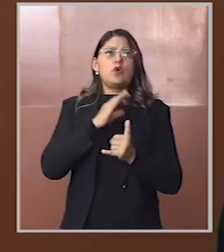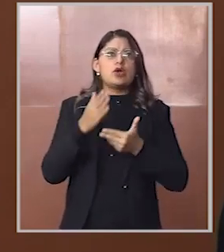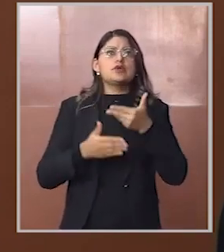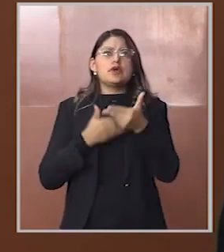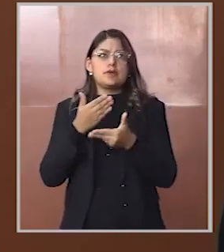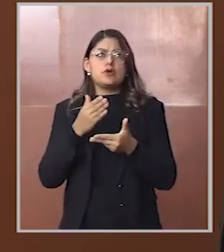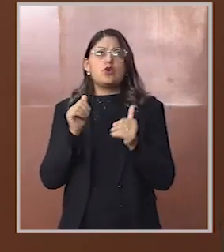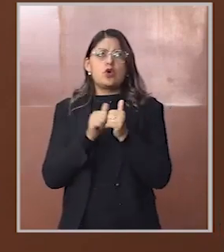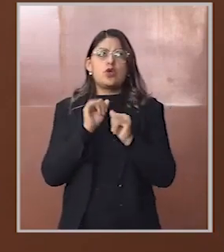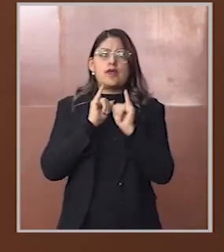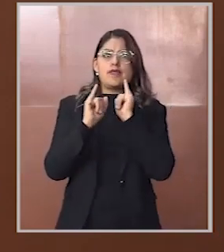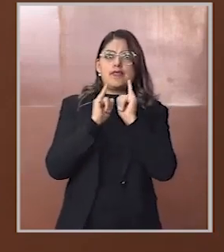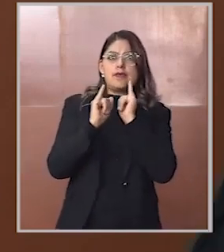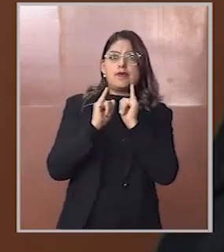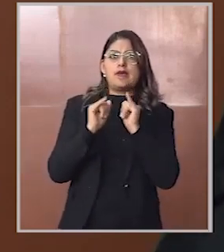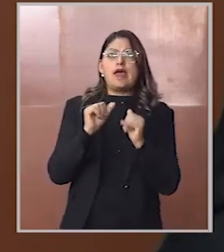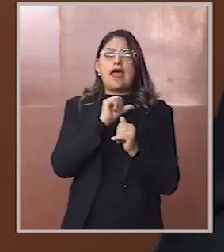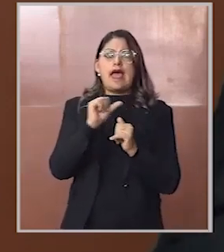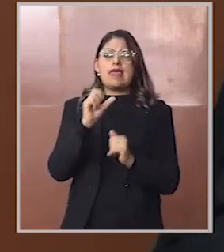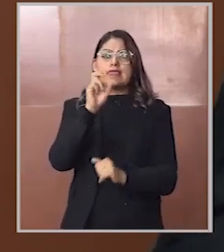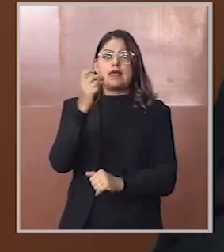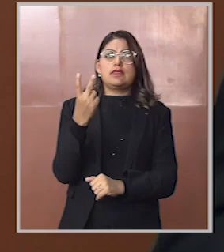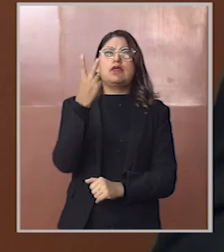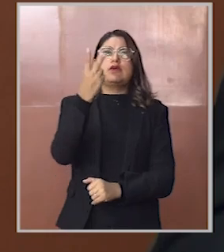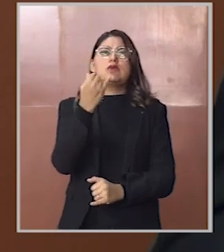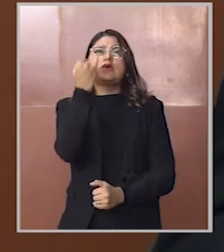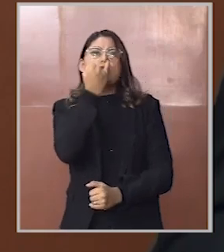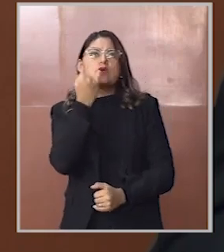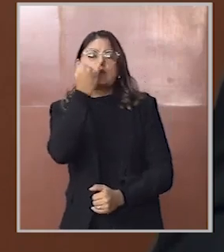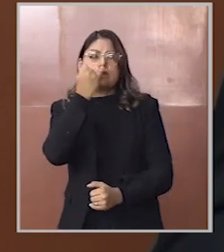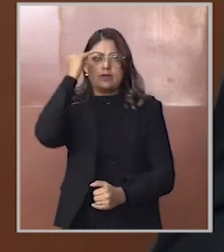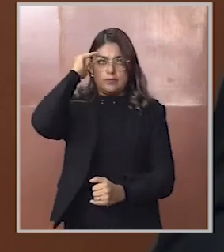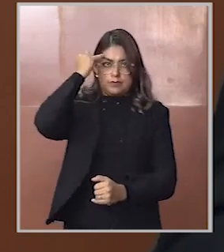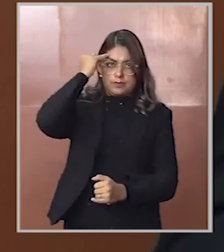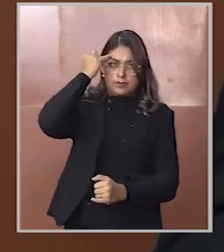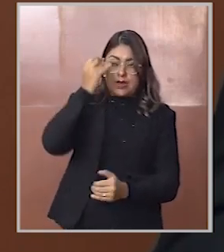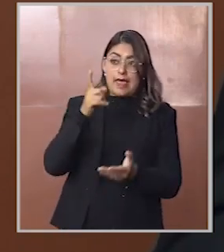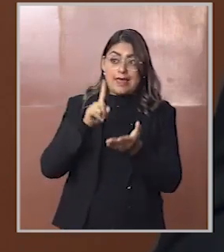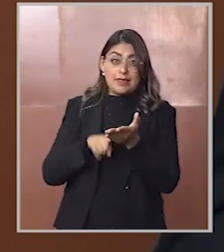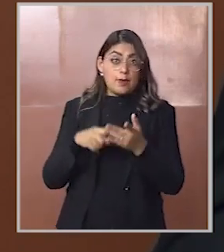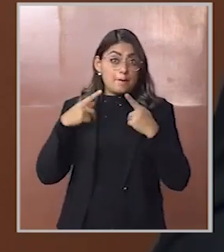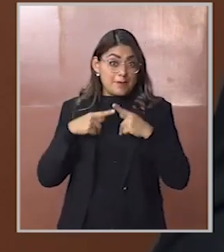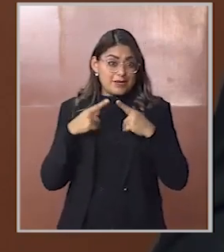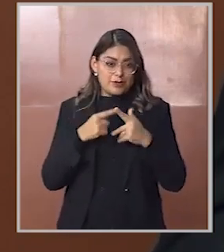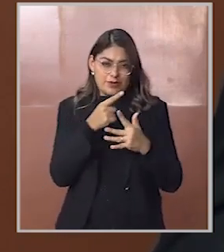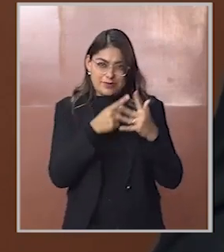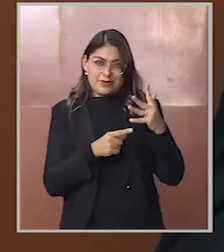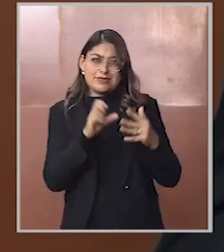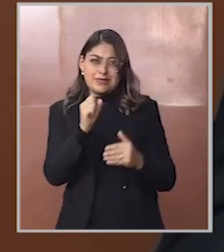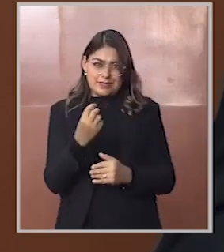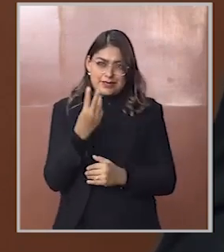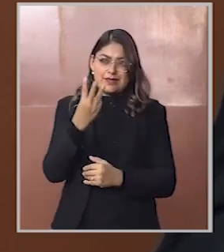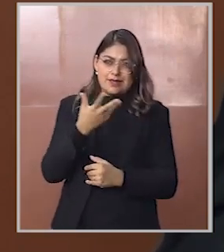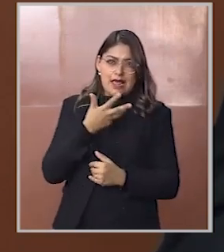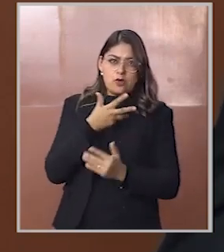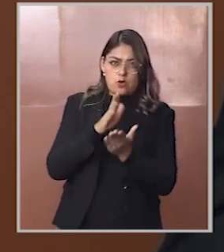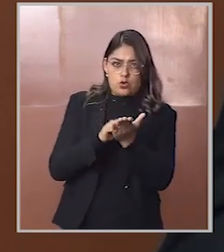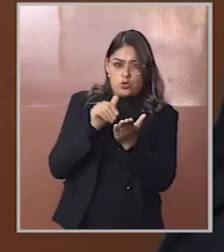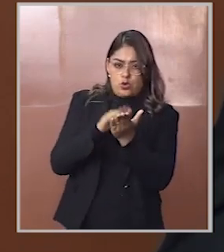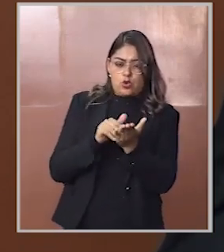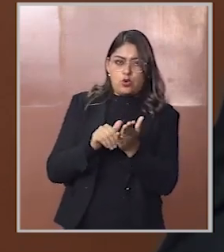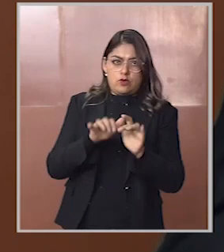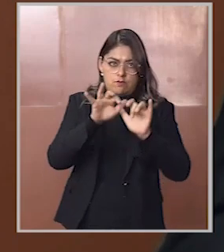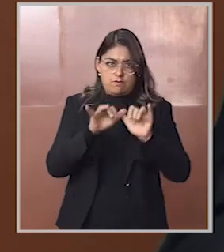brindar servicio de interpretación En 32 lenguas indígenas de ese personal 63 personas cuentan con un